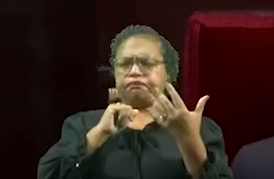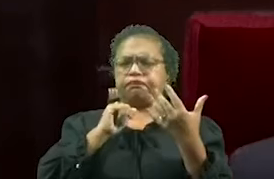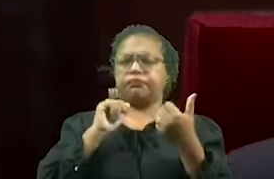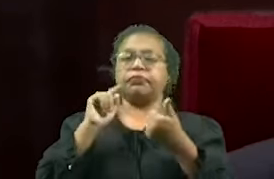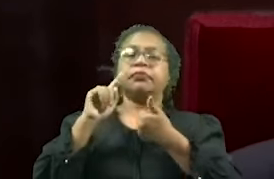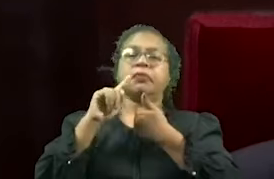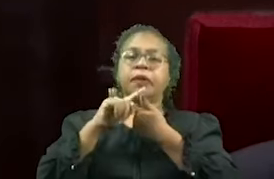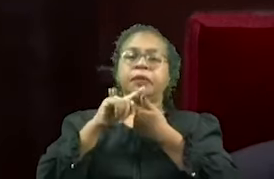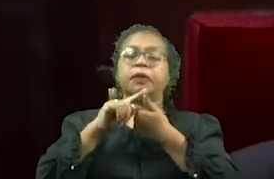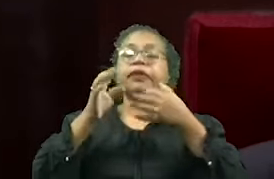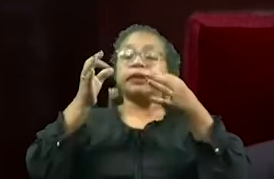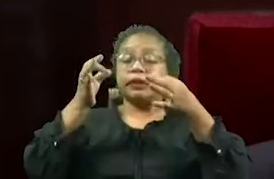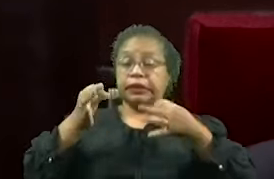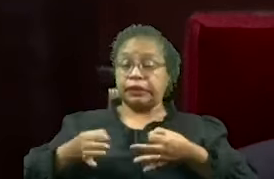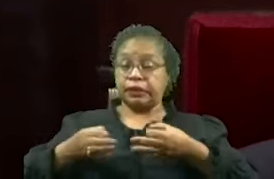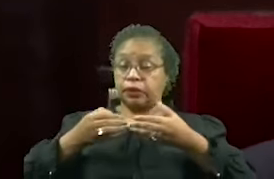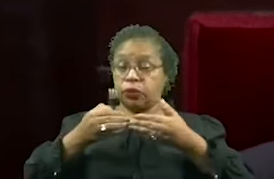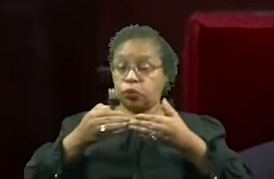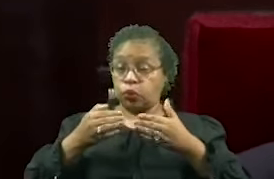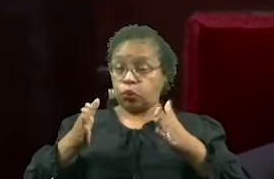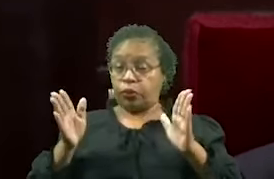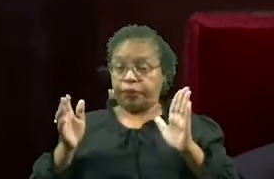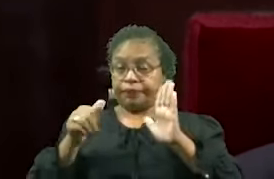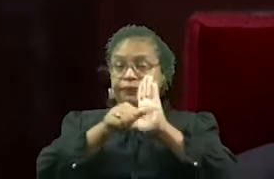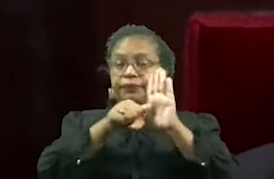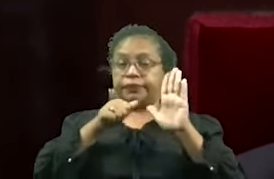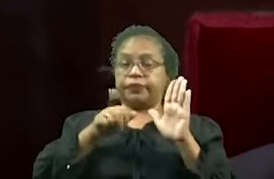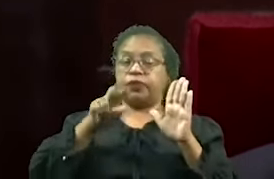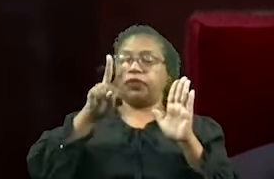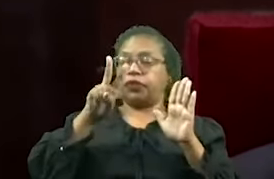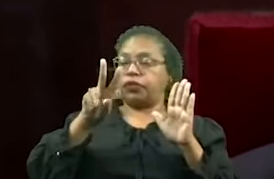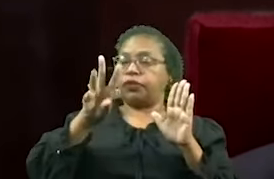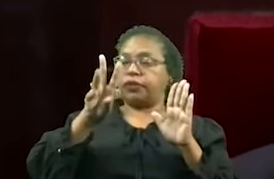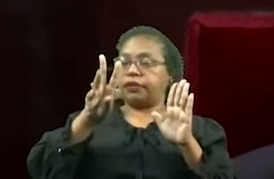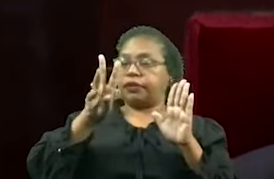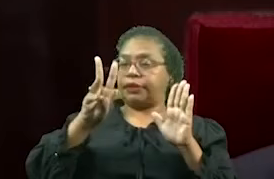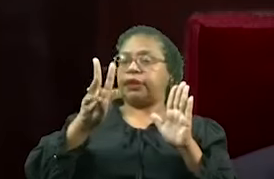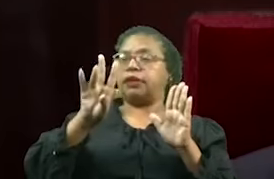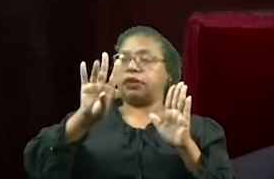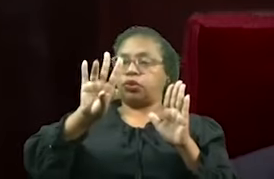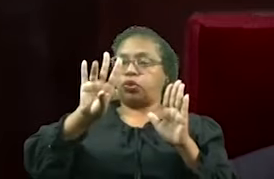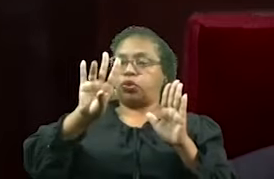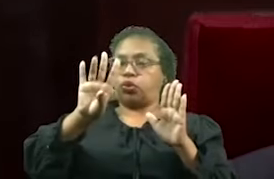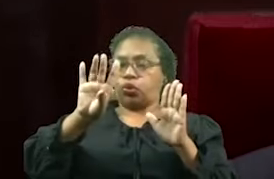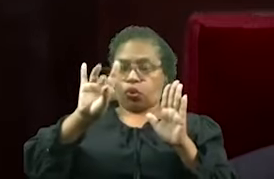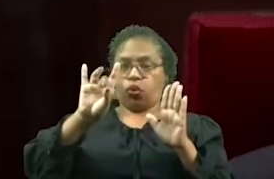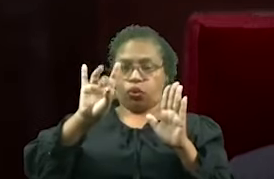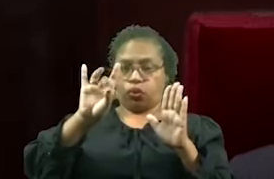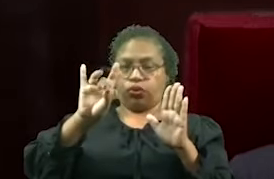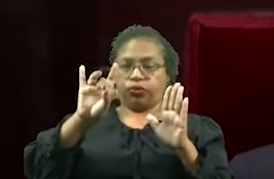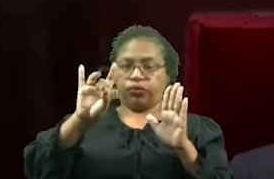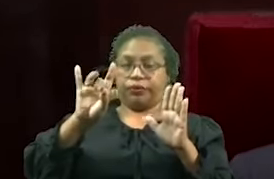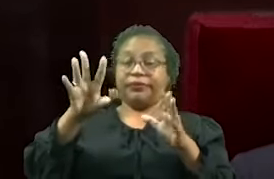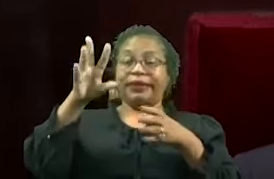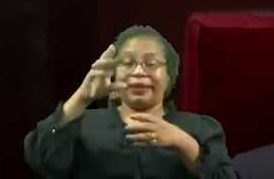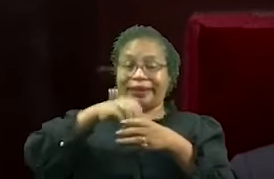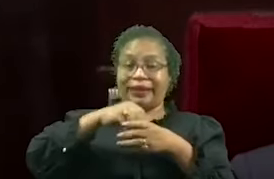decidió ampliar el artículo 268 que ya contenía una cláusula pétrea